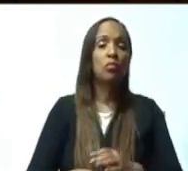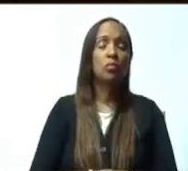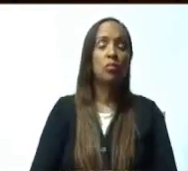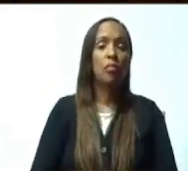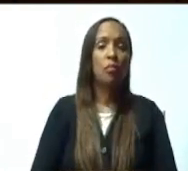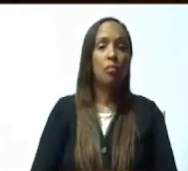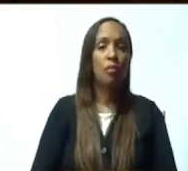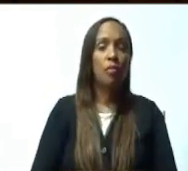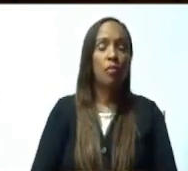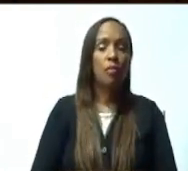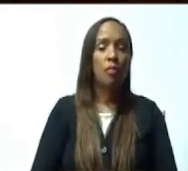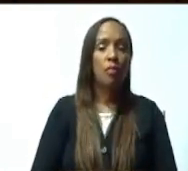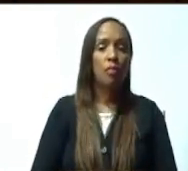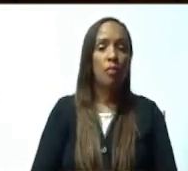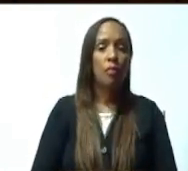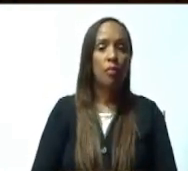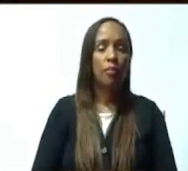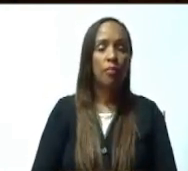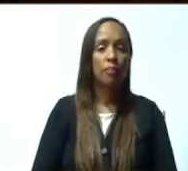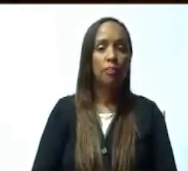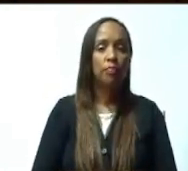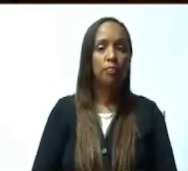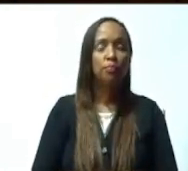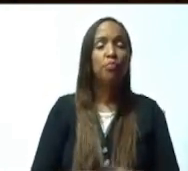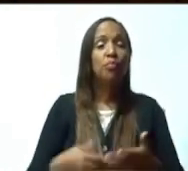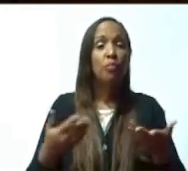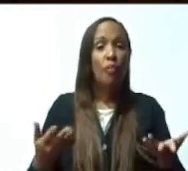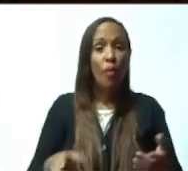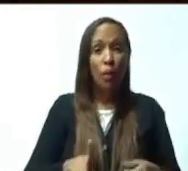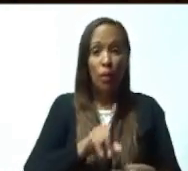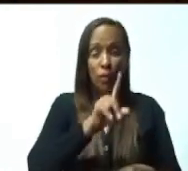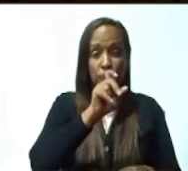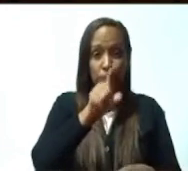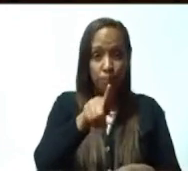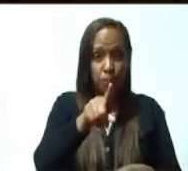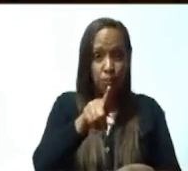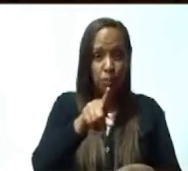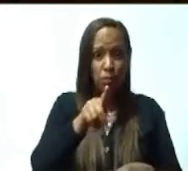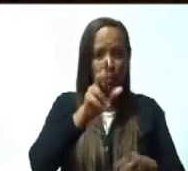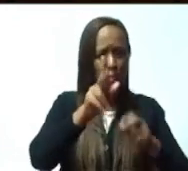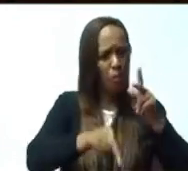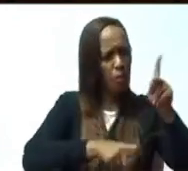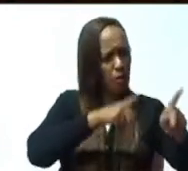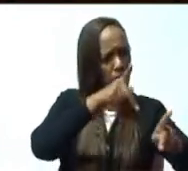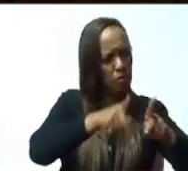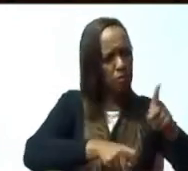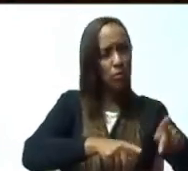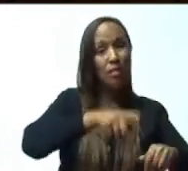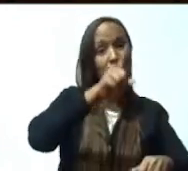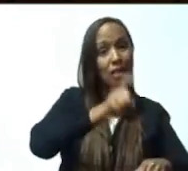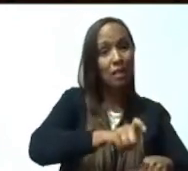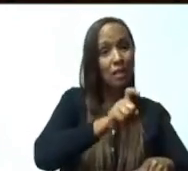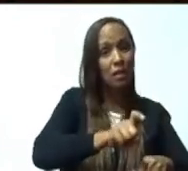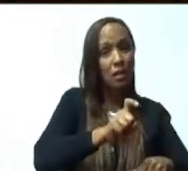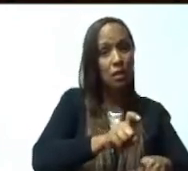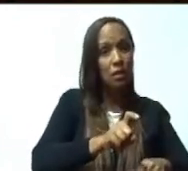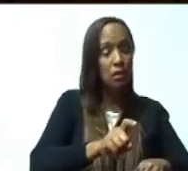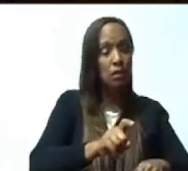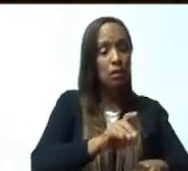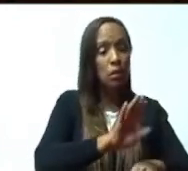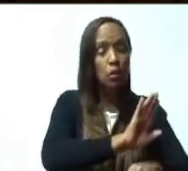¿Cuántas personas van a mejorar sus condiciones de vida y le vamos a mejorar la